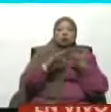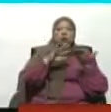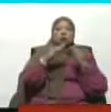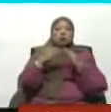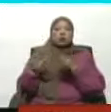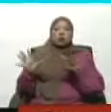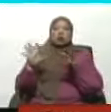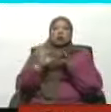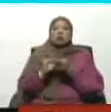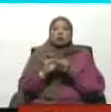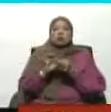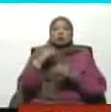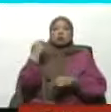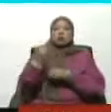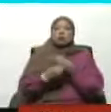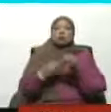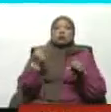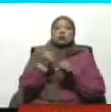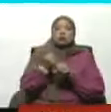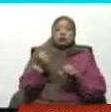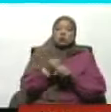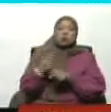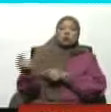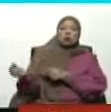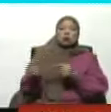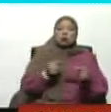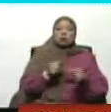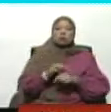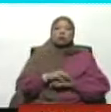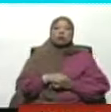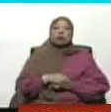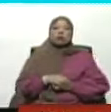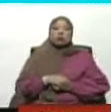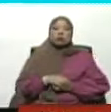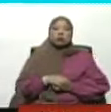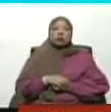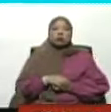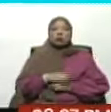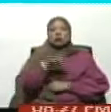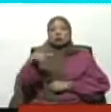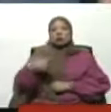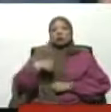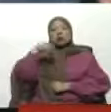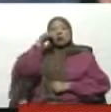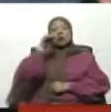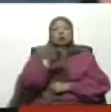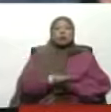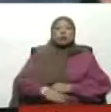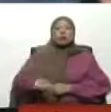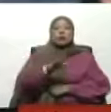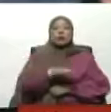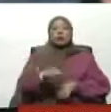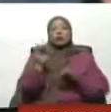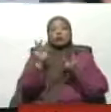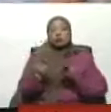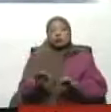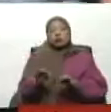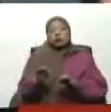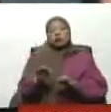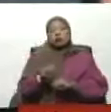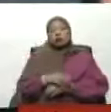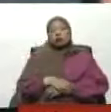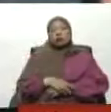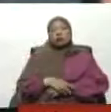culminando, en las obras directas, Ángel. Es el clamor, presidente, de todo ese pueblo, porque yo les dije lo que usted